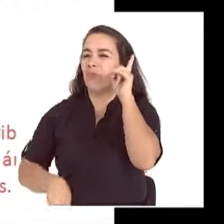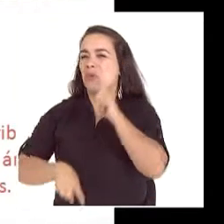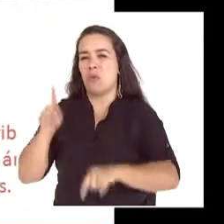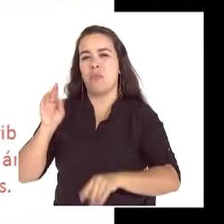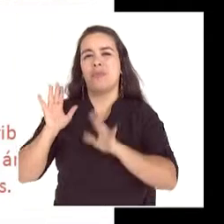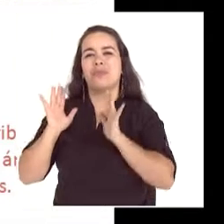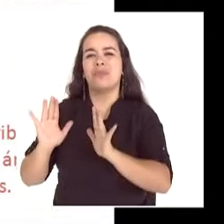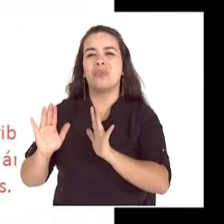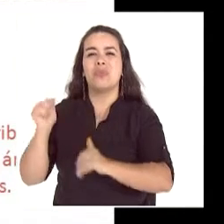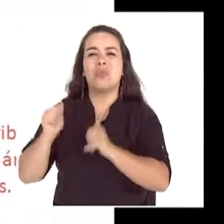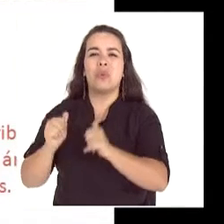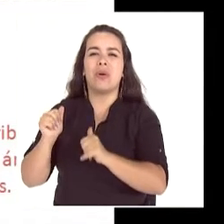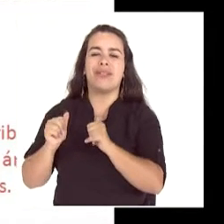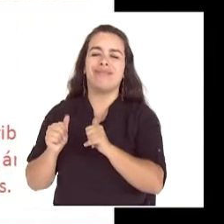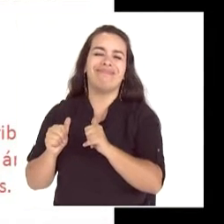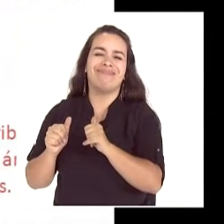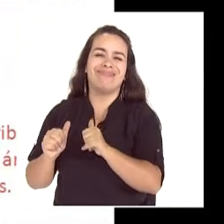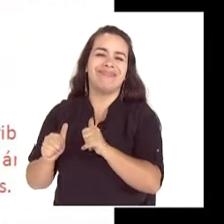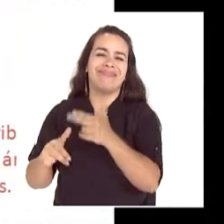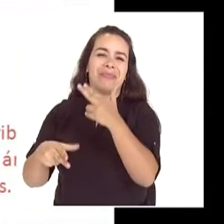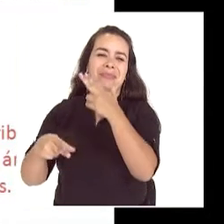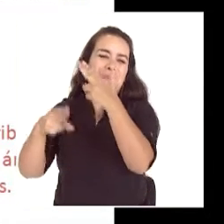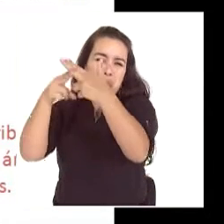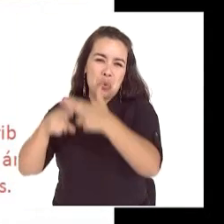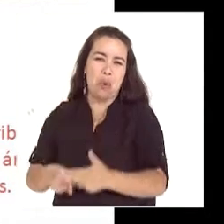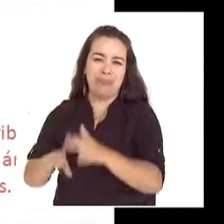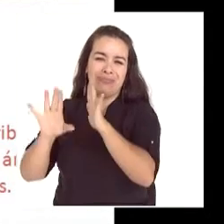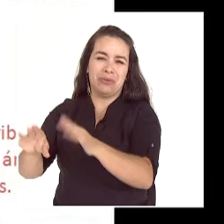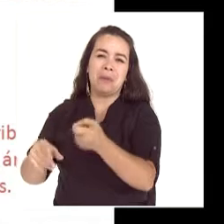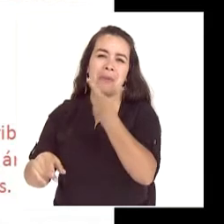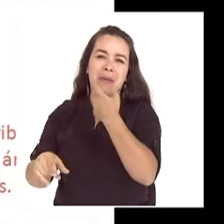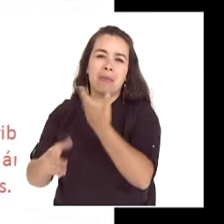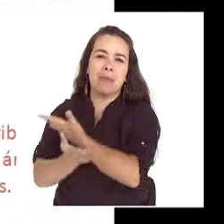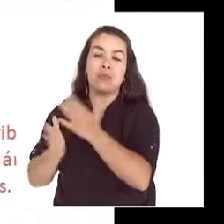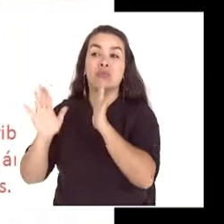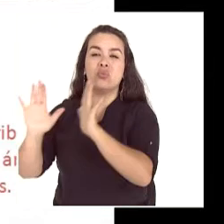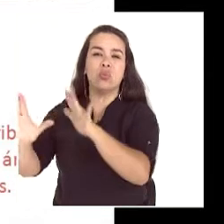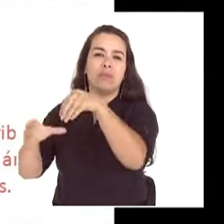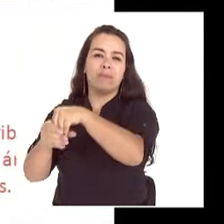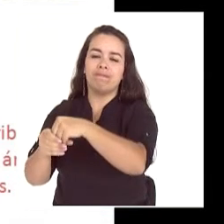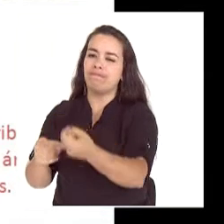como lo es el metoprolol o otros medicamentos que